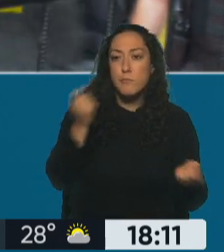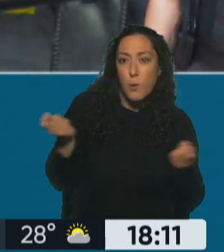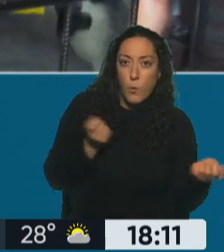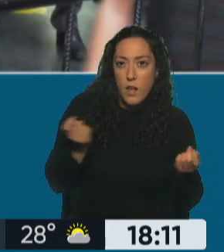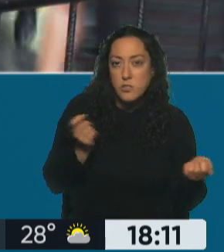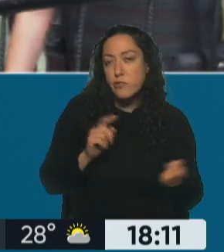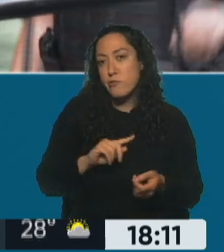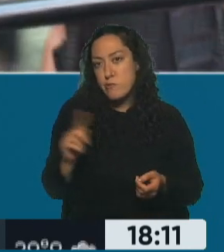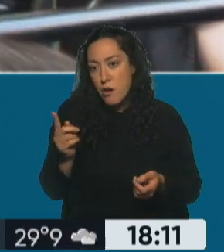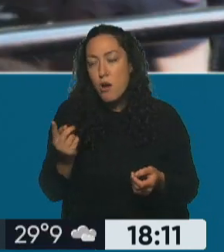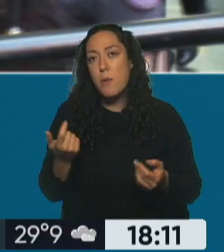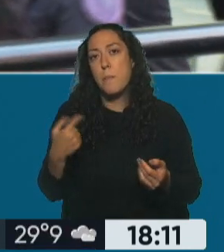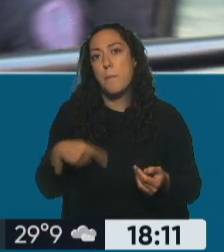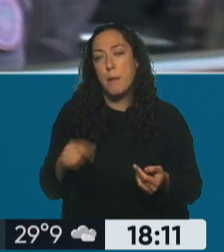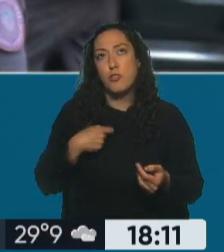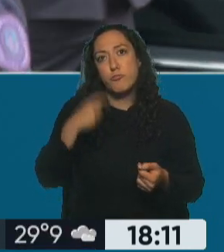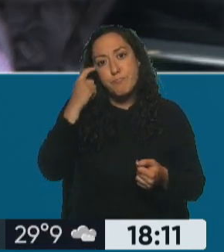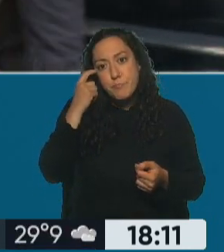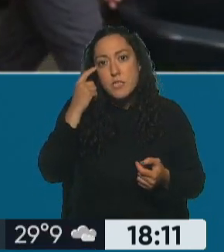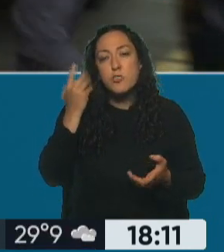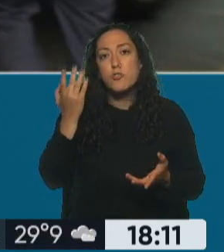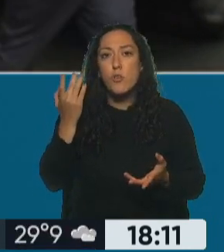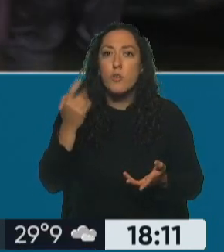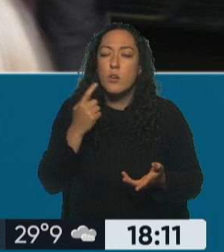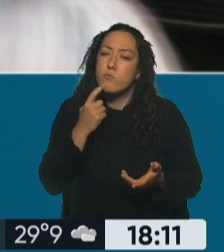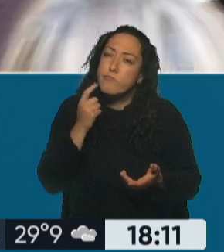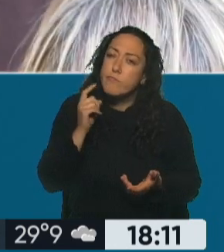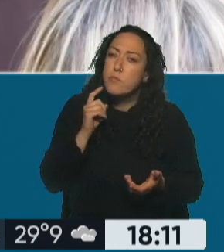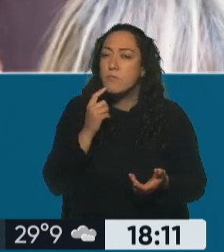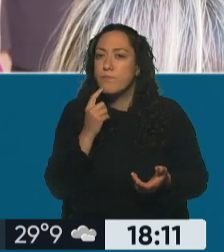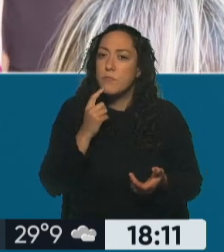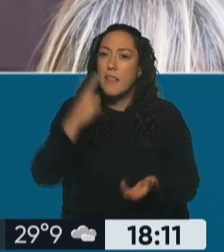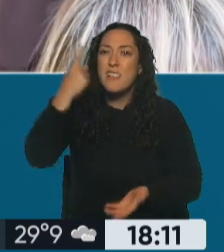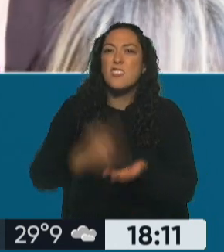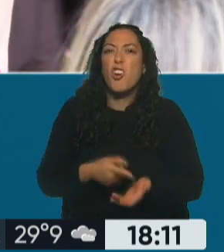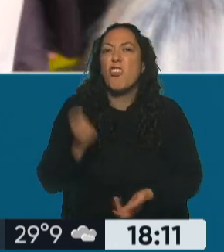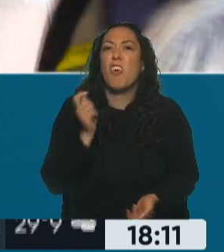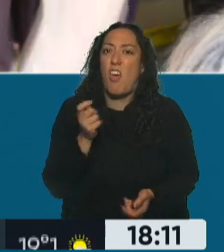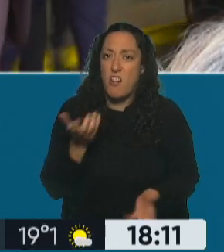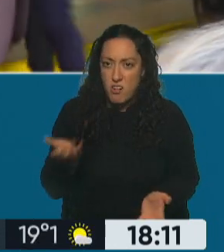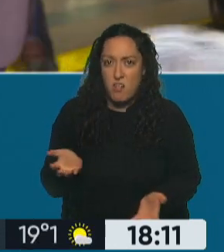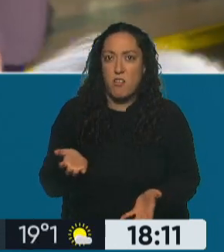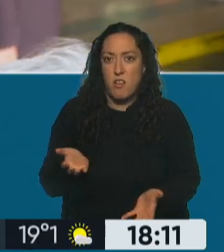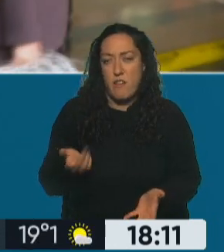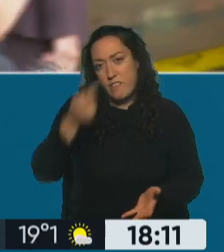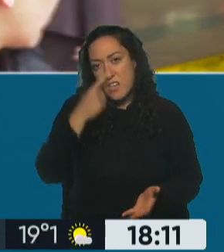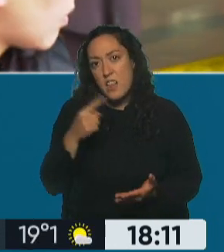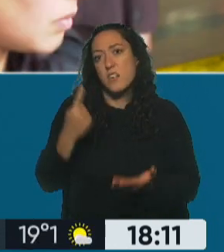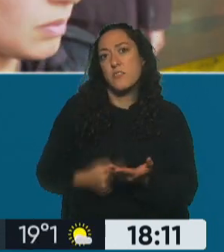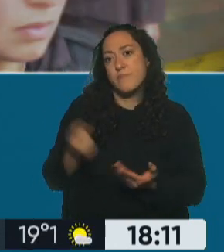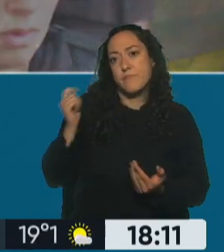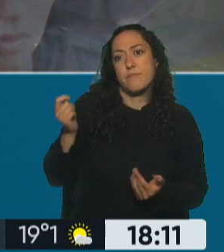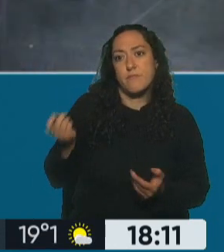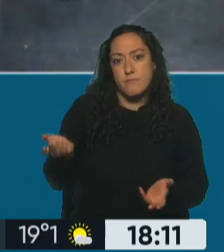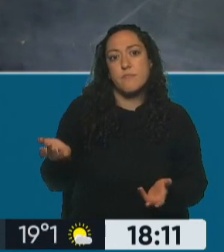esto, pero sí decir, claro, lo que está en cuestionamiento es quién toma las decisiones ahí. Claro. ¿Quién toma las decisiones? Claro. Y